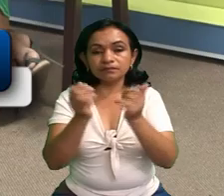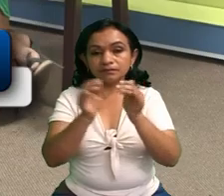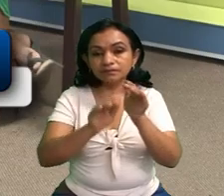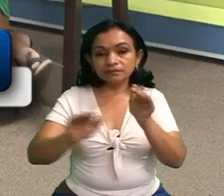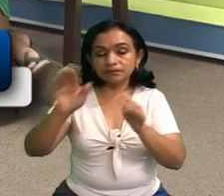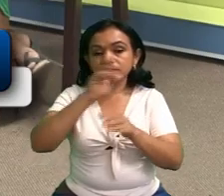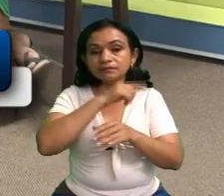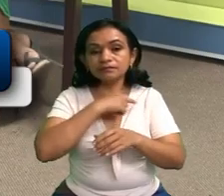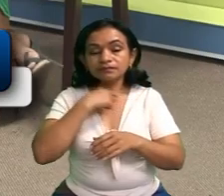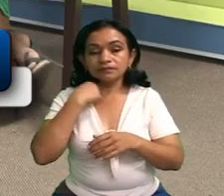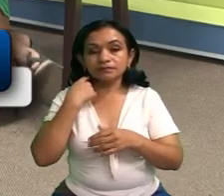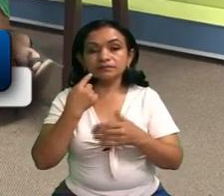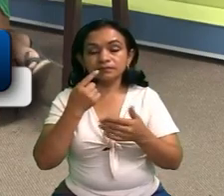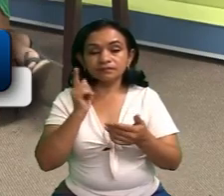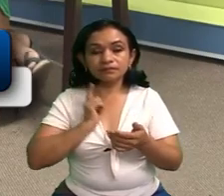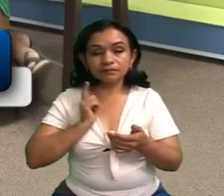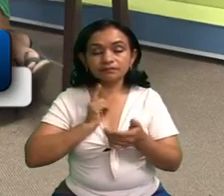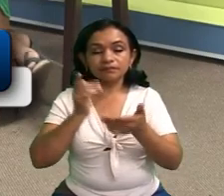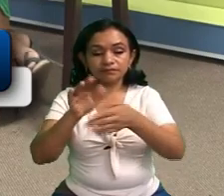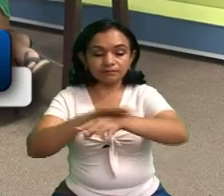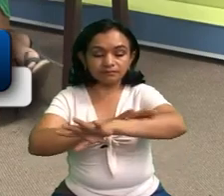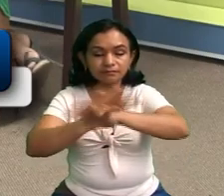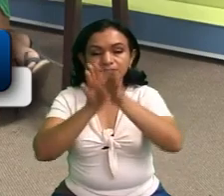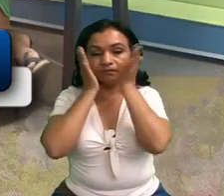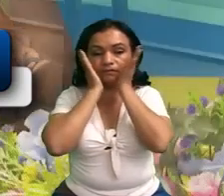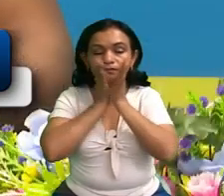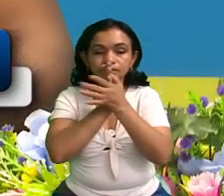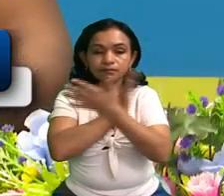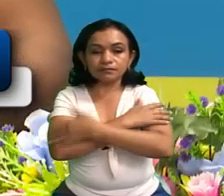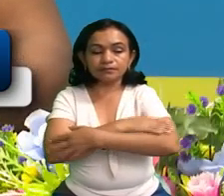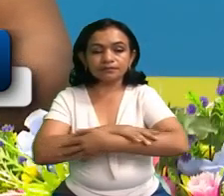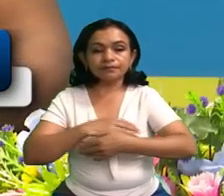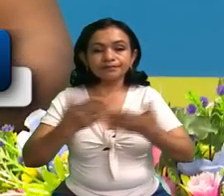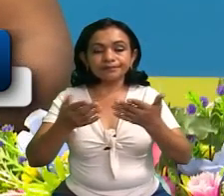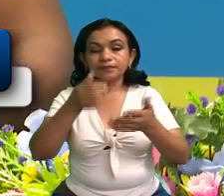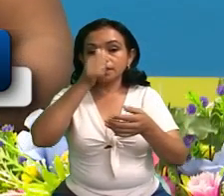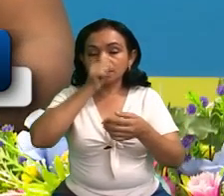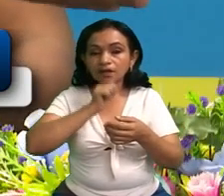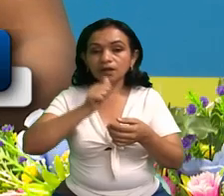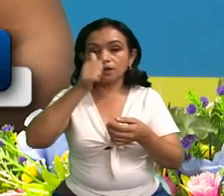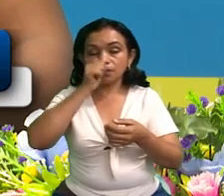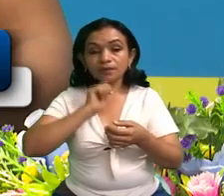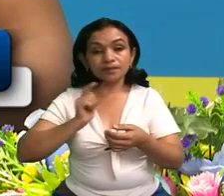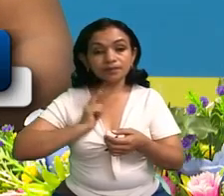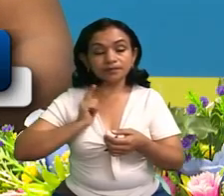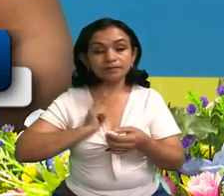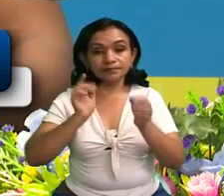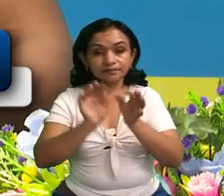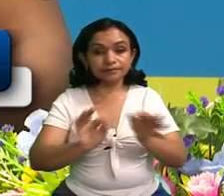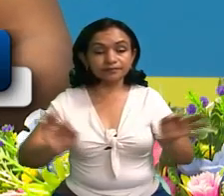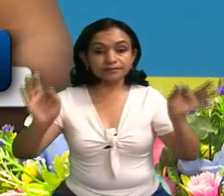para... Estamos hablando de hidratante, estamos hablando de crema, y yo creo que el agua tiene esa función.